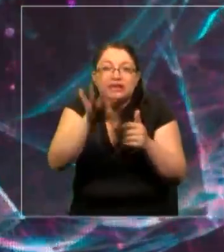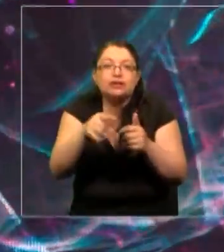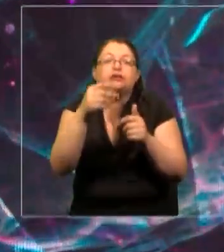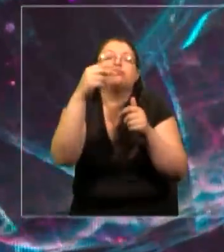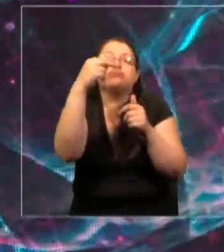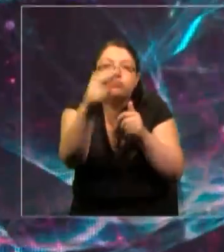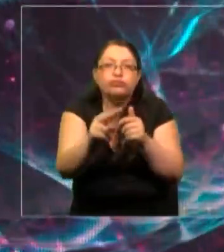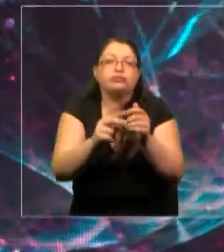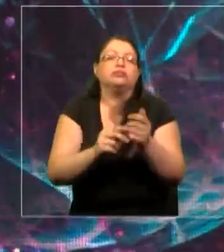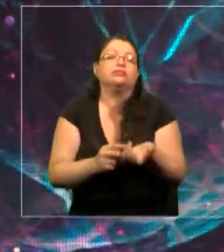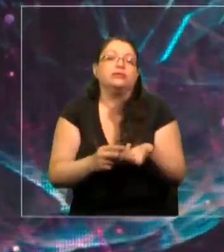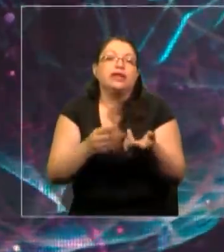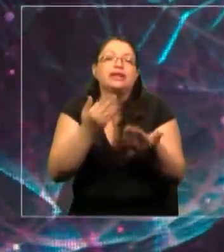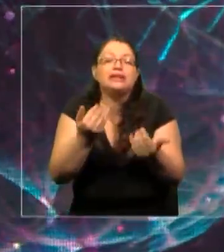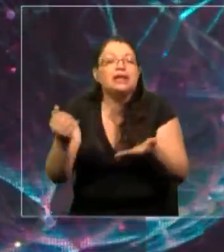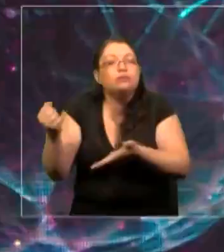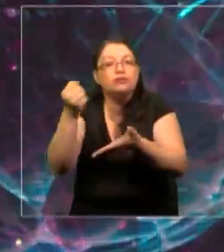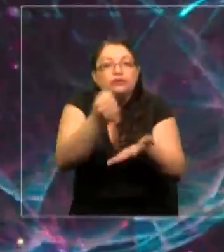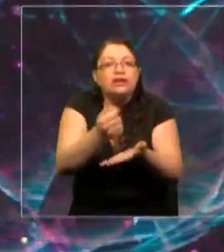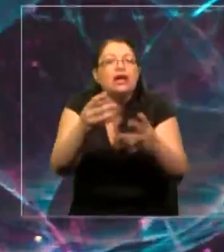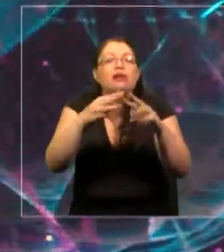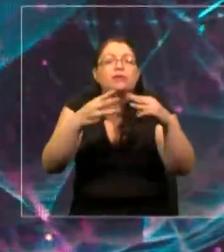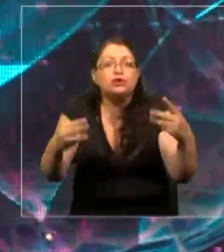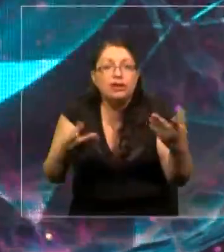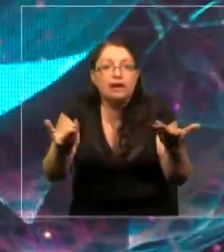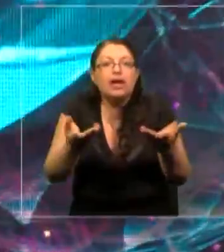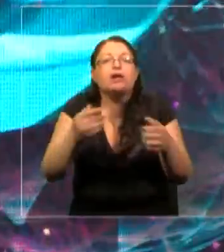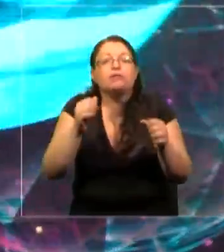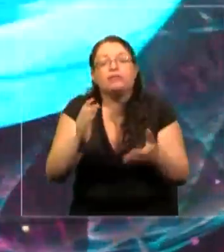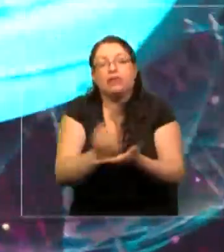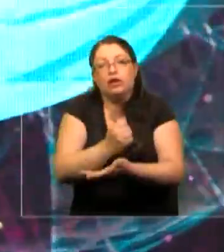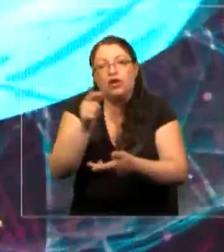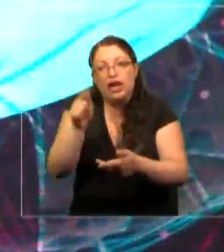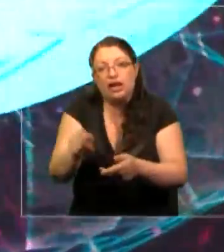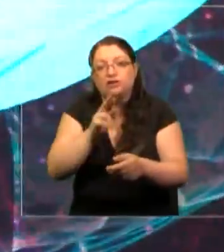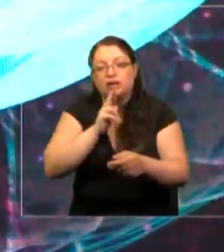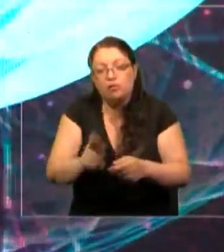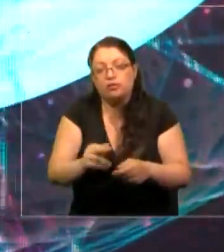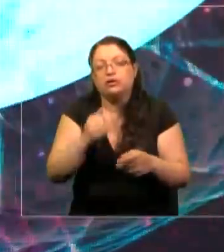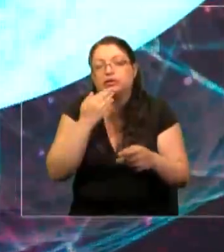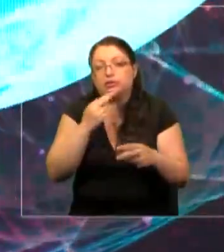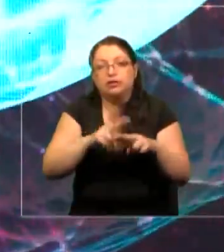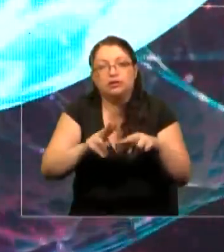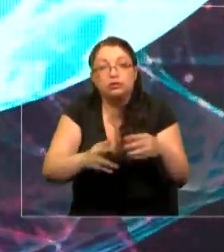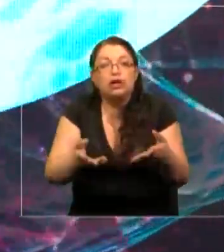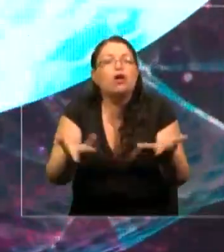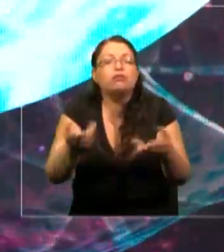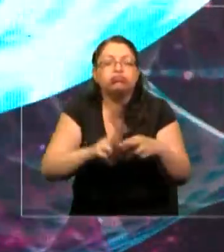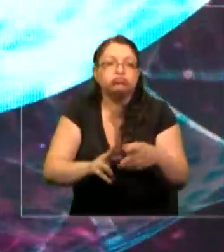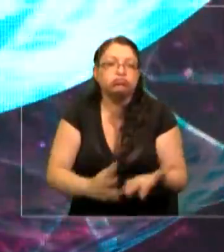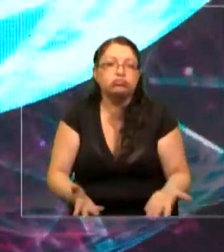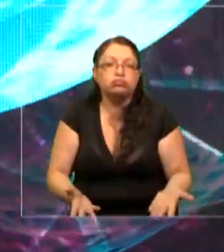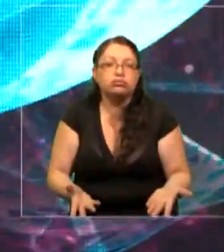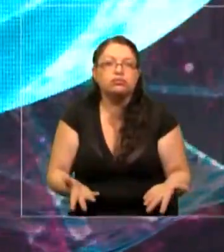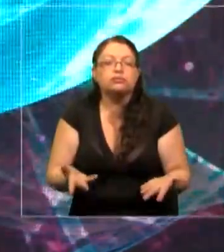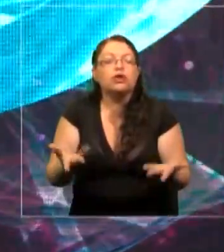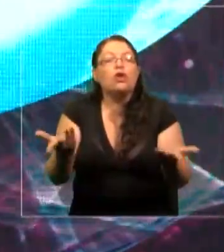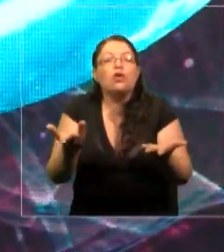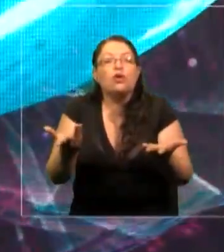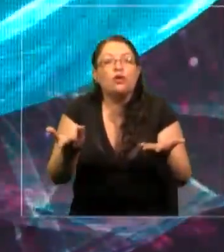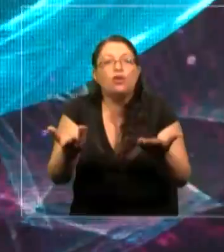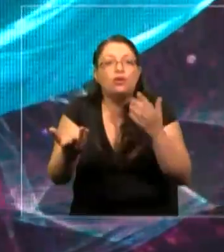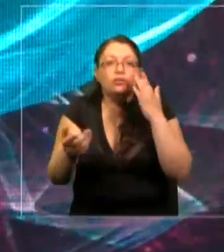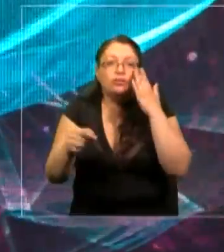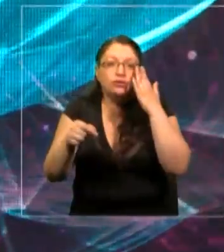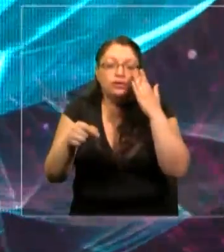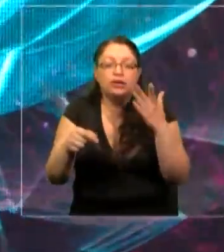en métodos que nos van a llevar a esas conclusiones y soluciones. ¿Cómo hacer esto? ¿Cómo hacer esta